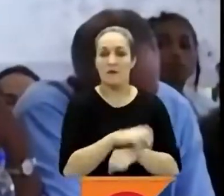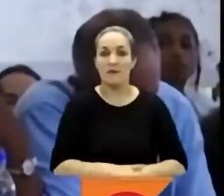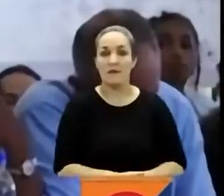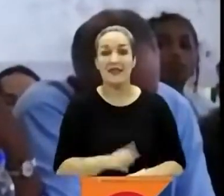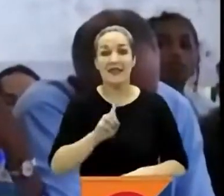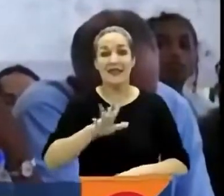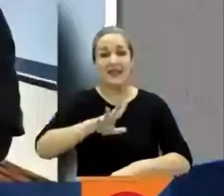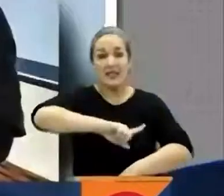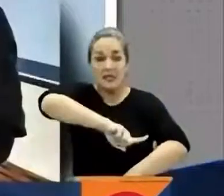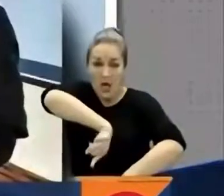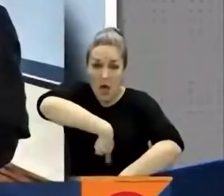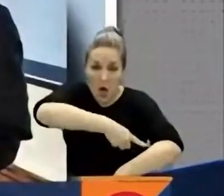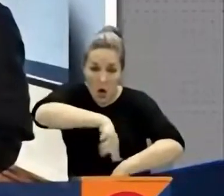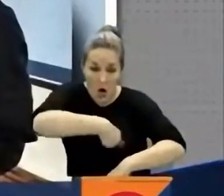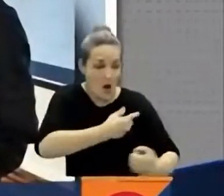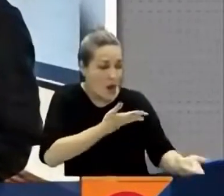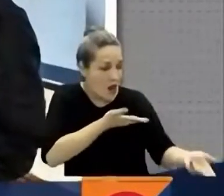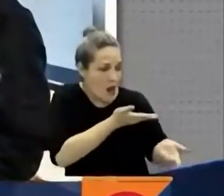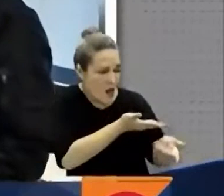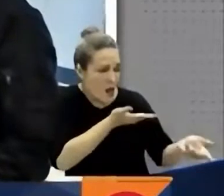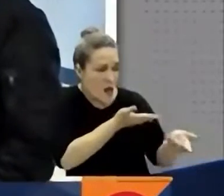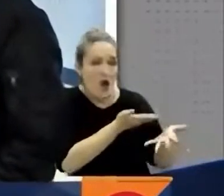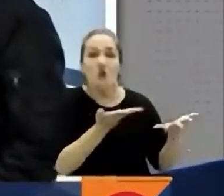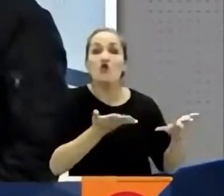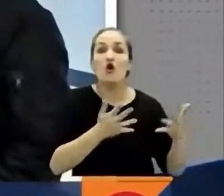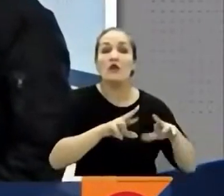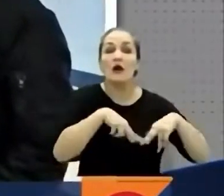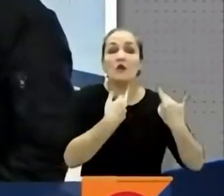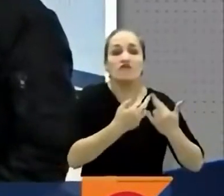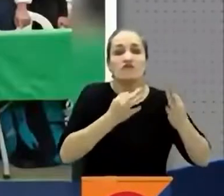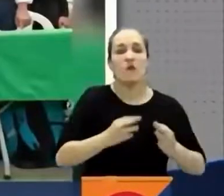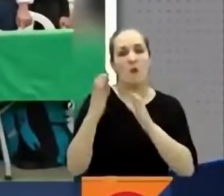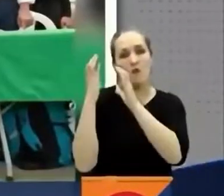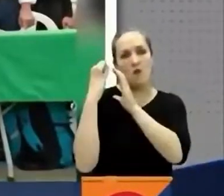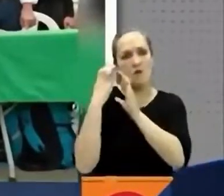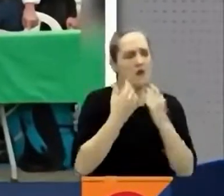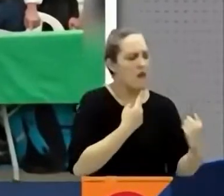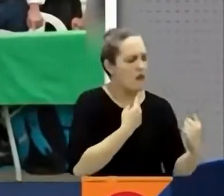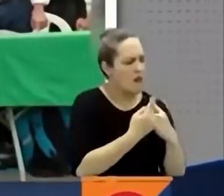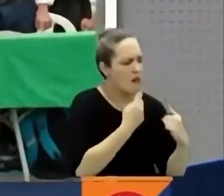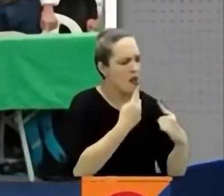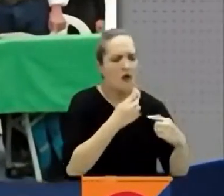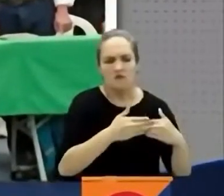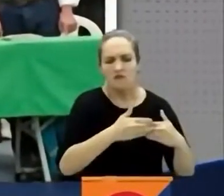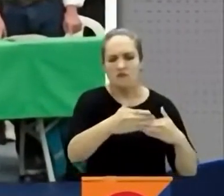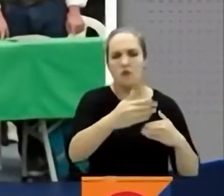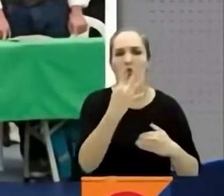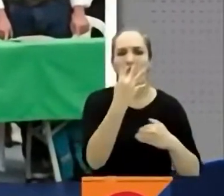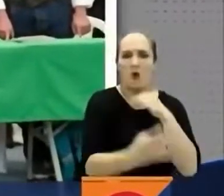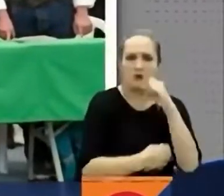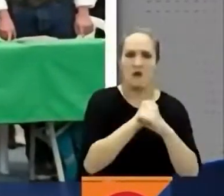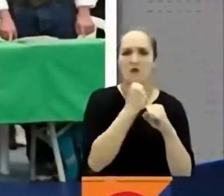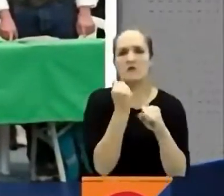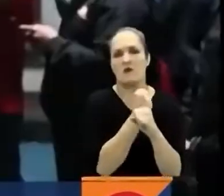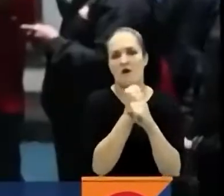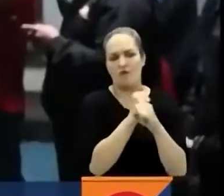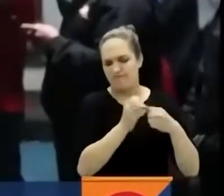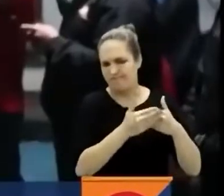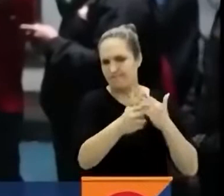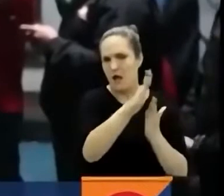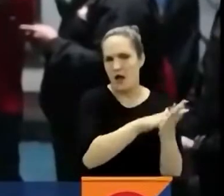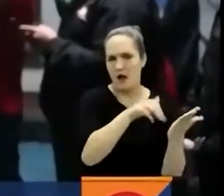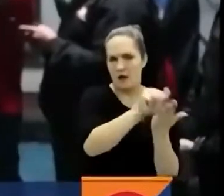de reunión en Popayán, las comunidades indígenas y el gobierno nacional trazaron una ruta de trabajo para los próximos 4 años. Que nos